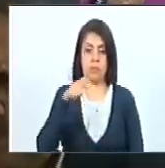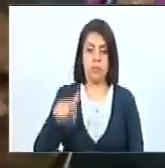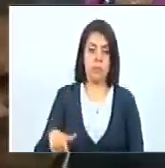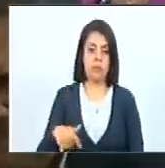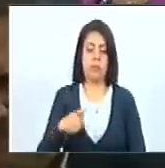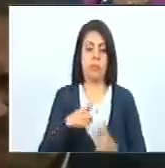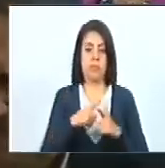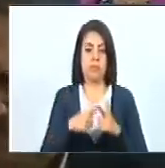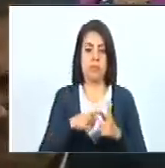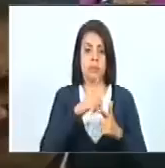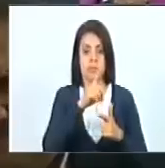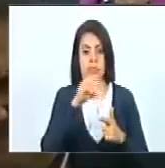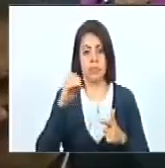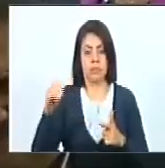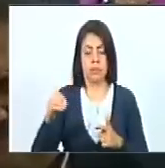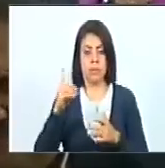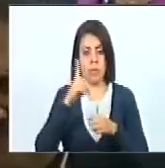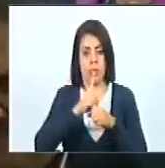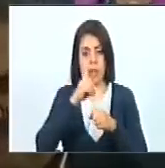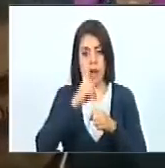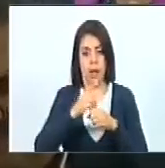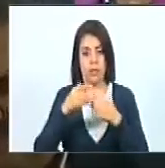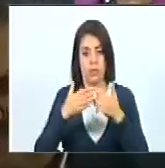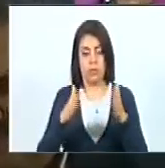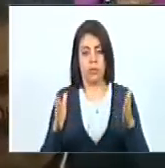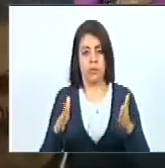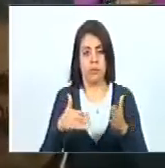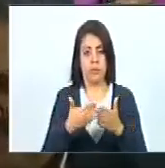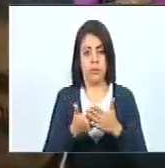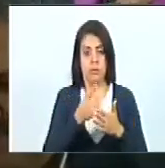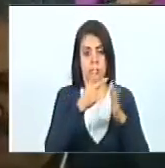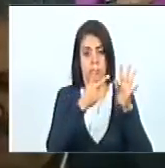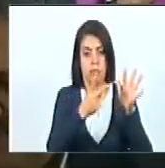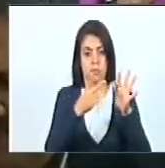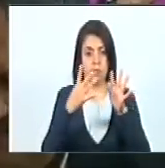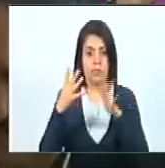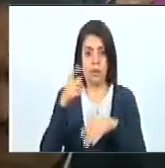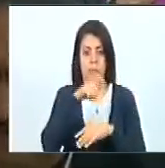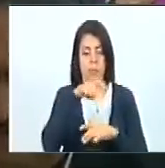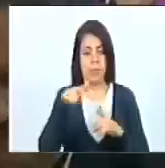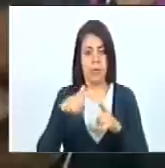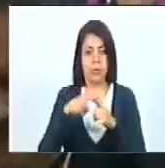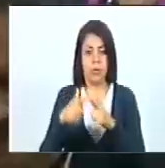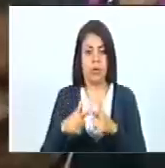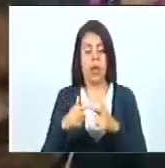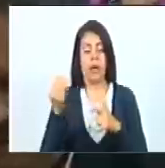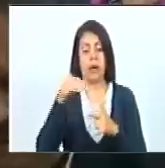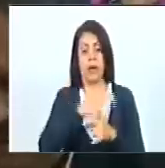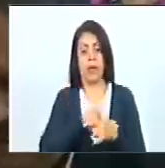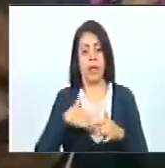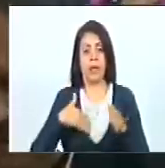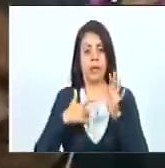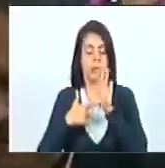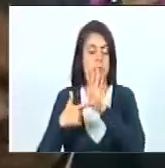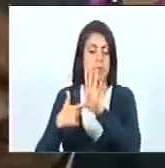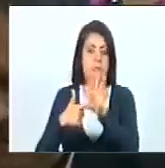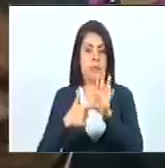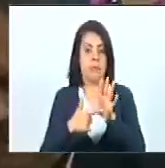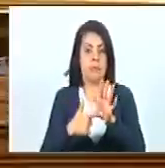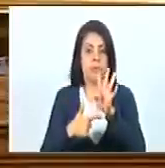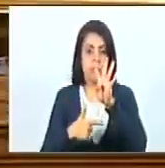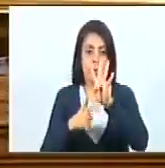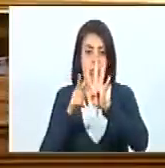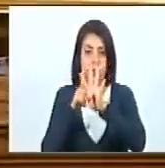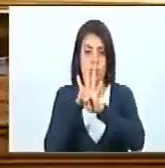en Venezuela. En un registro que hemos abierto llevamos más de 79 personas y quisiera presentar 4